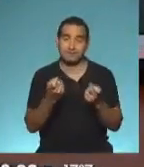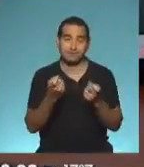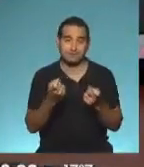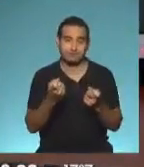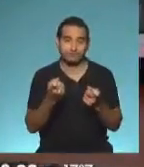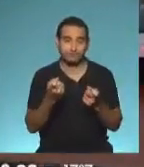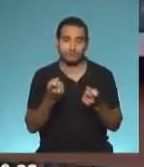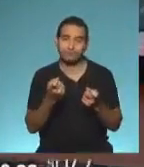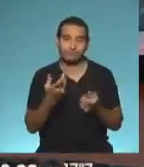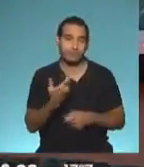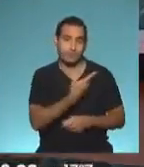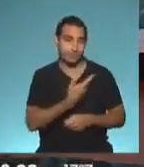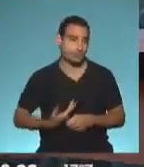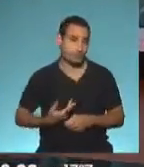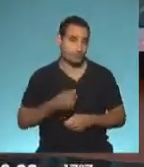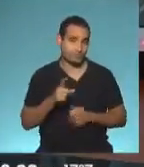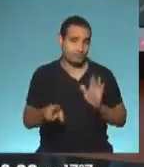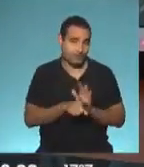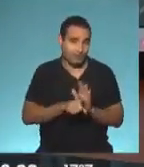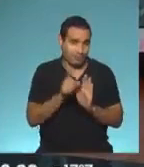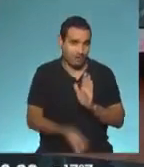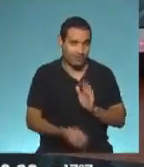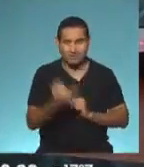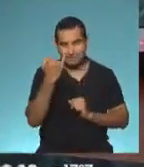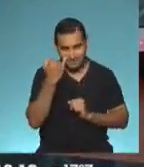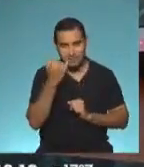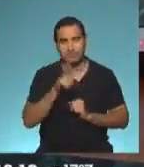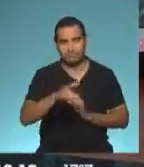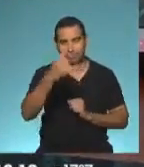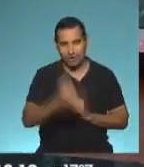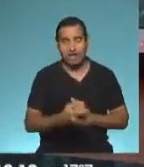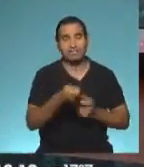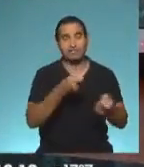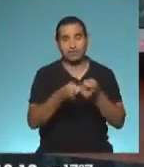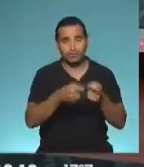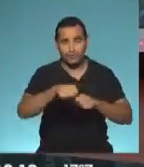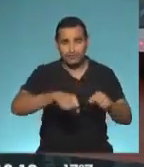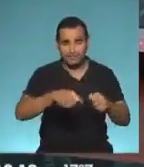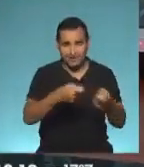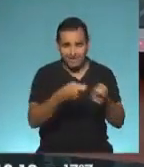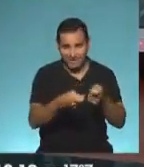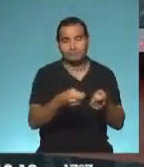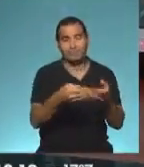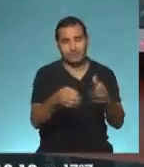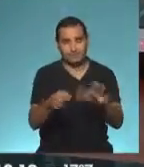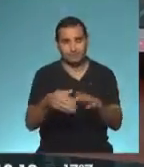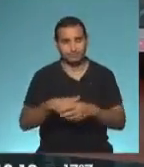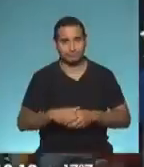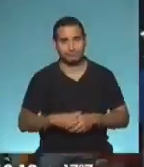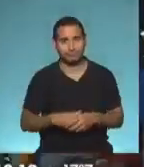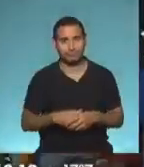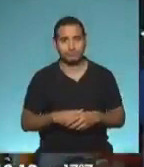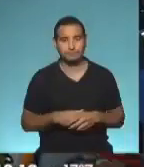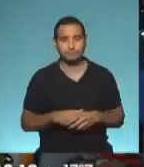justamente este decreto del presidente bueno ya están habilitadas el negocio de barrio s cerca de tu casa el bicicletero conocido está trabajando